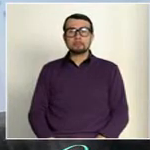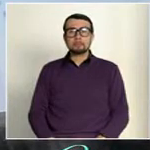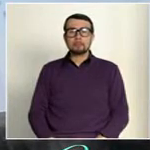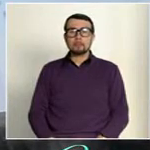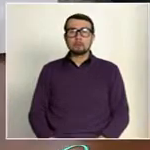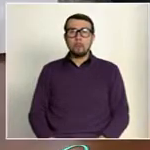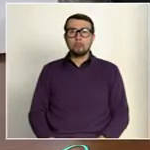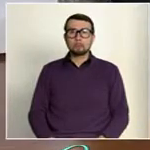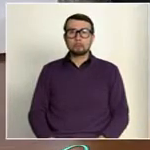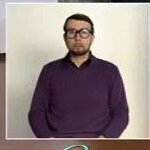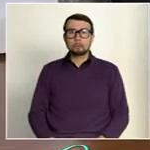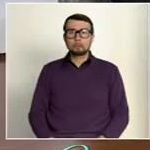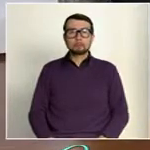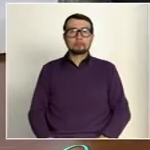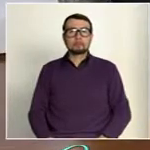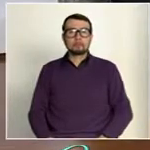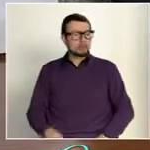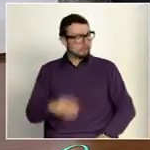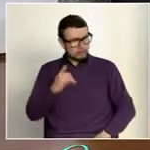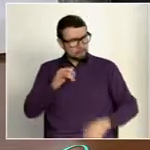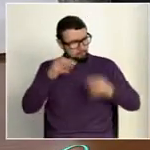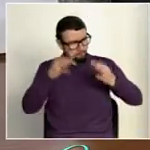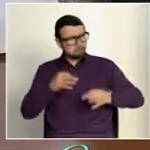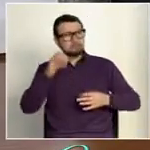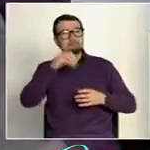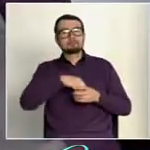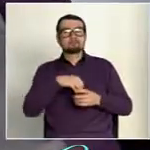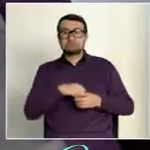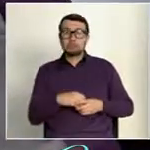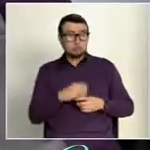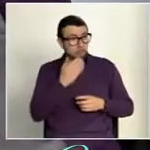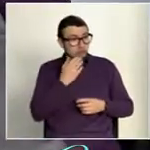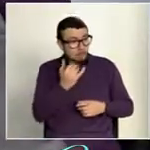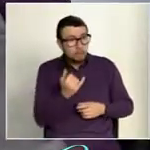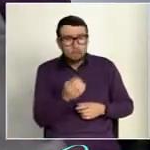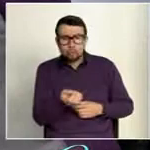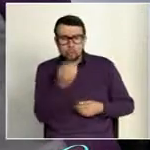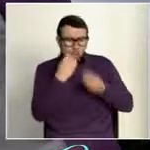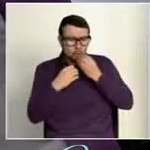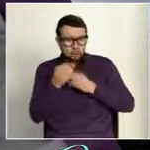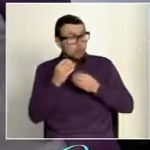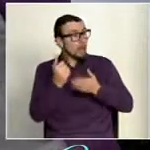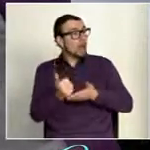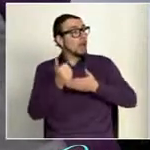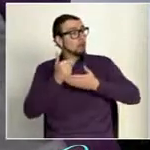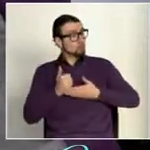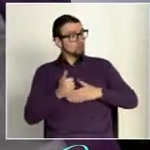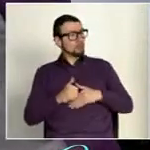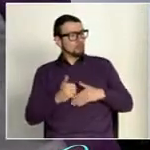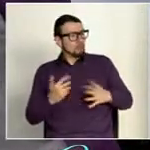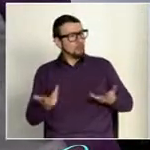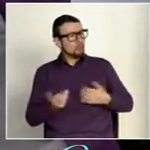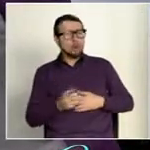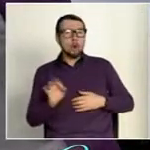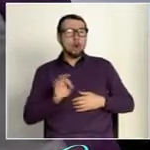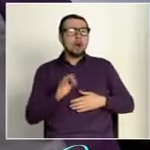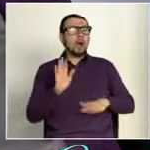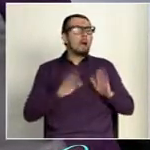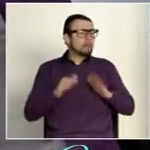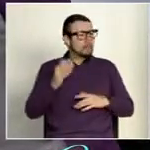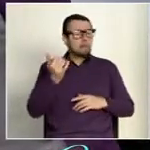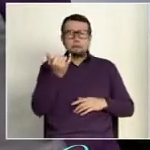Bueno, y entonces entremos en el contexto, hablemos un poco cómo la alimentación nos puede mejorar o qué, en qué estamos fallando, porque si